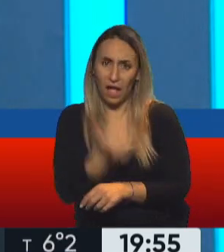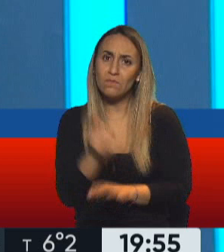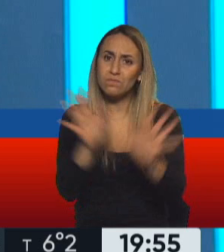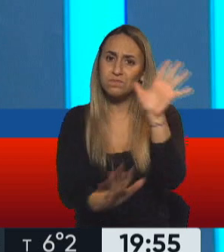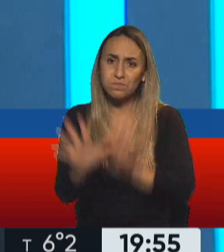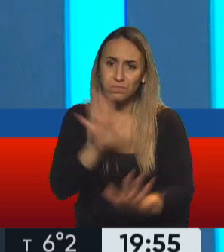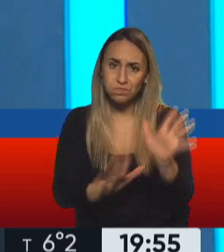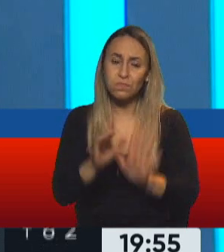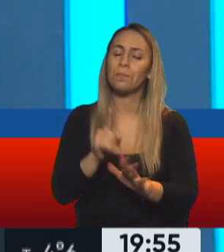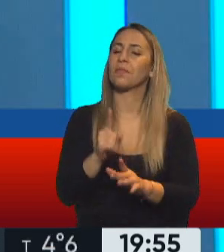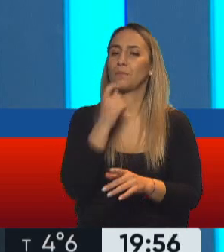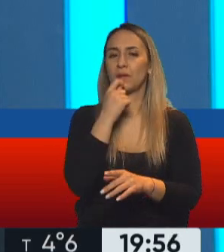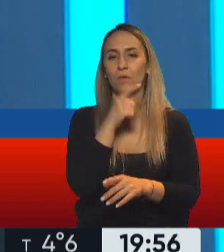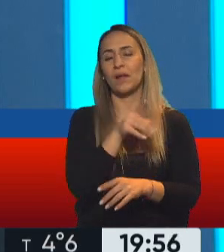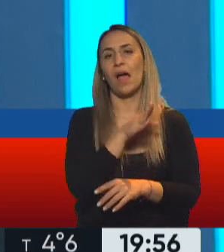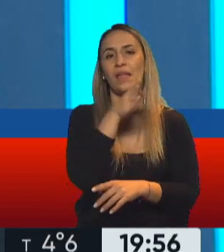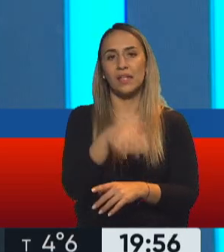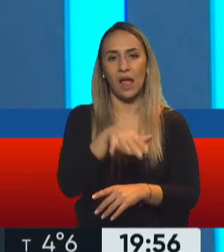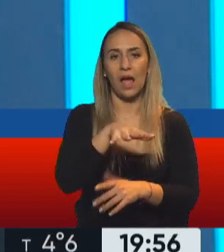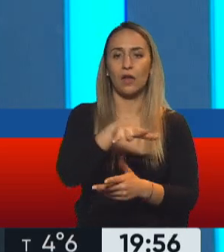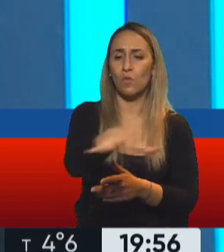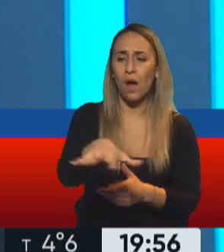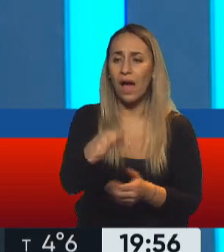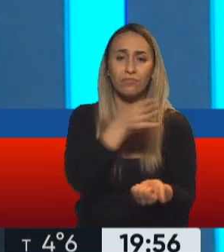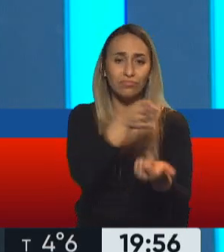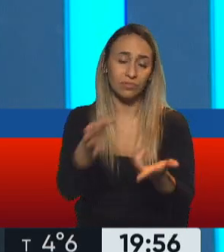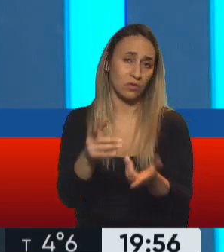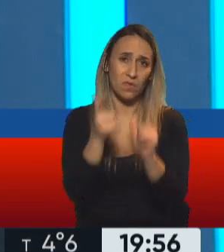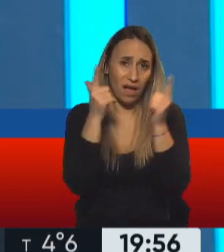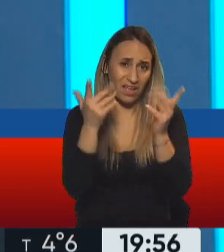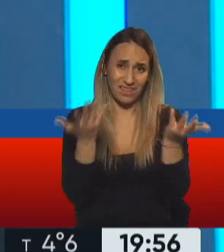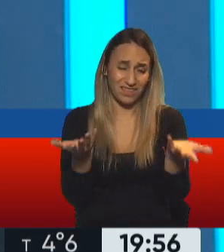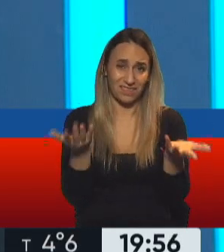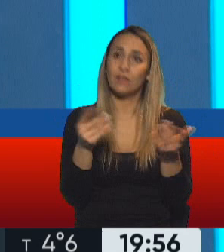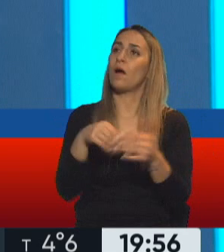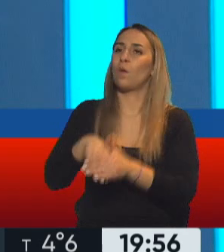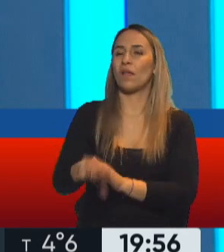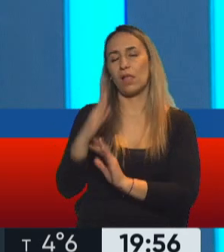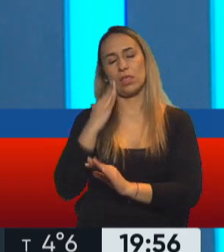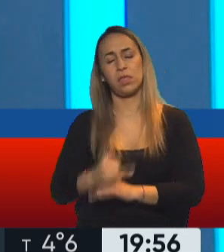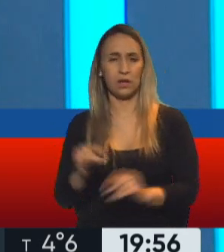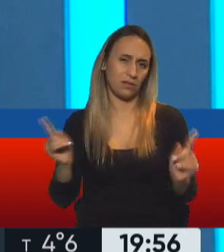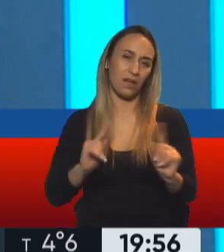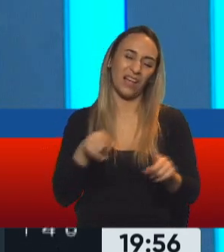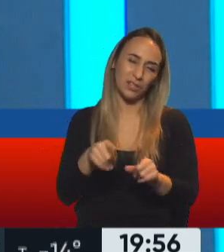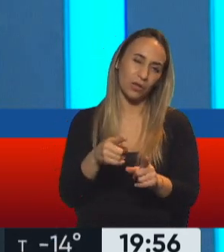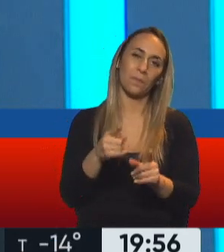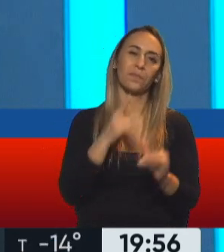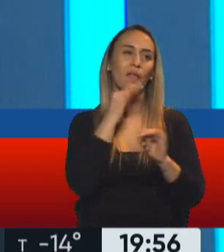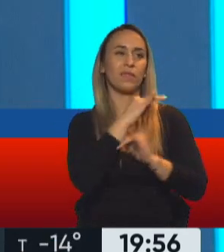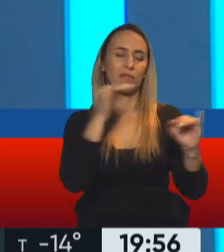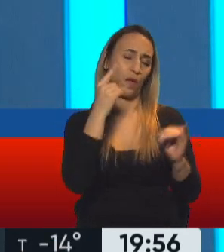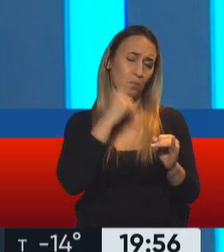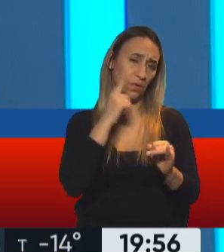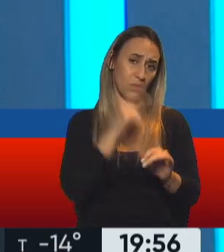de ir a los territorios. La verdad que no hay vacunas en las heladeras que no sean las que están en uso, y yo creo que además es malintencionado decir eso.